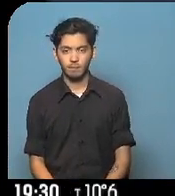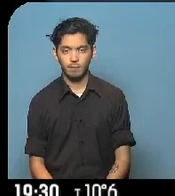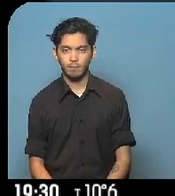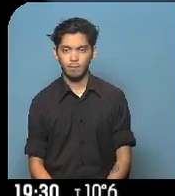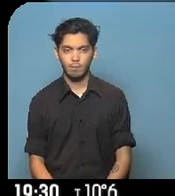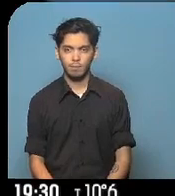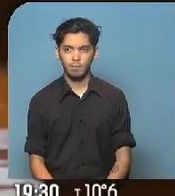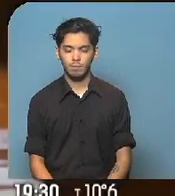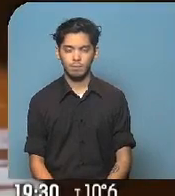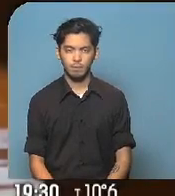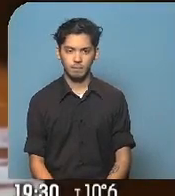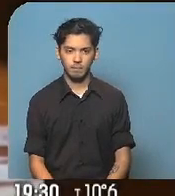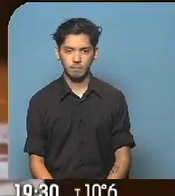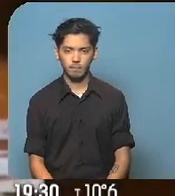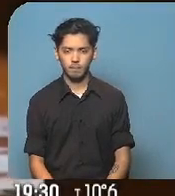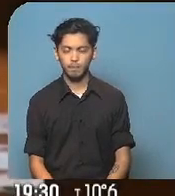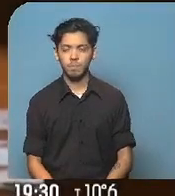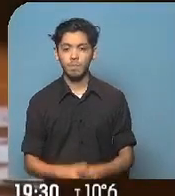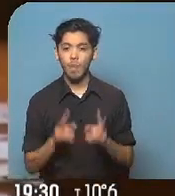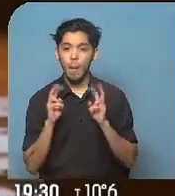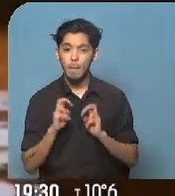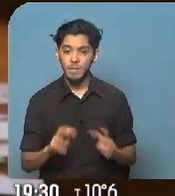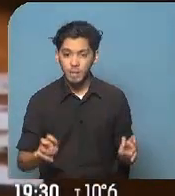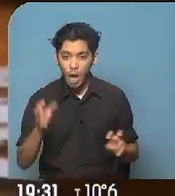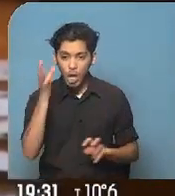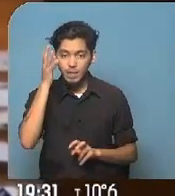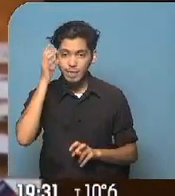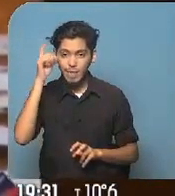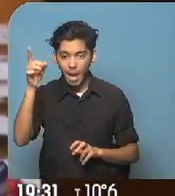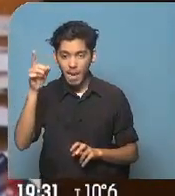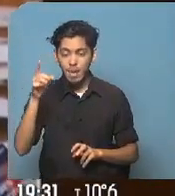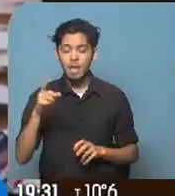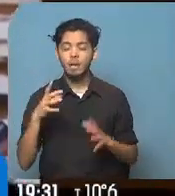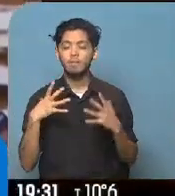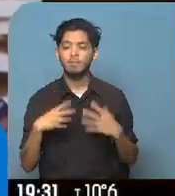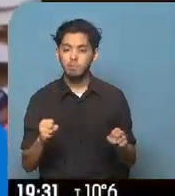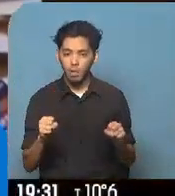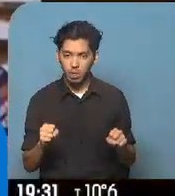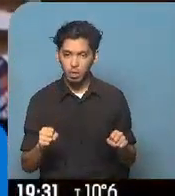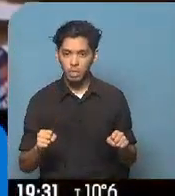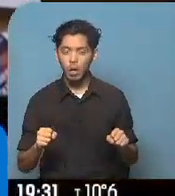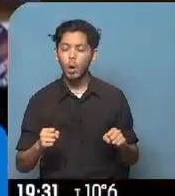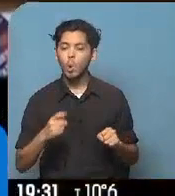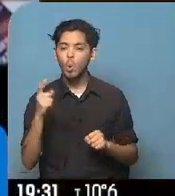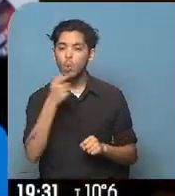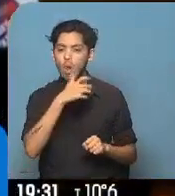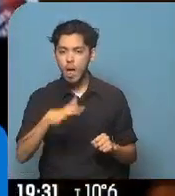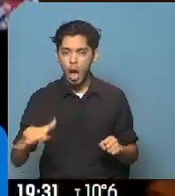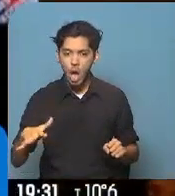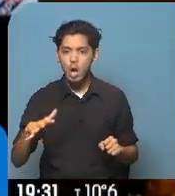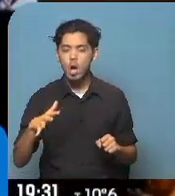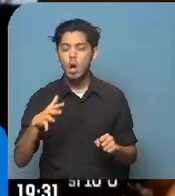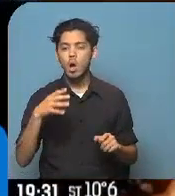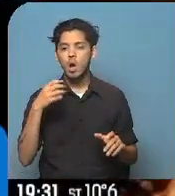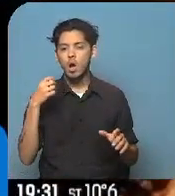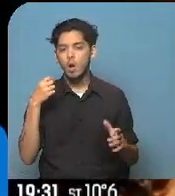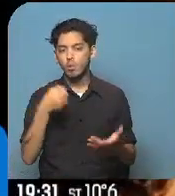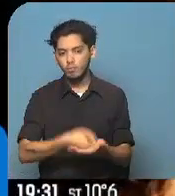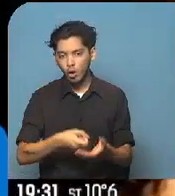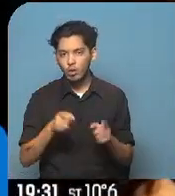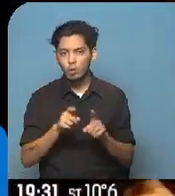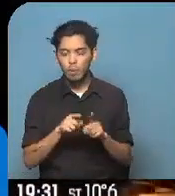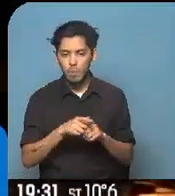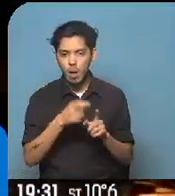subsurface of Mars. Investigadores italianos encontraron un lago subterráneo de agua